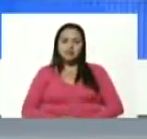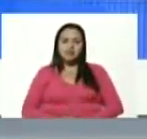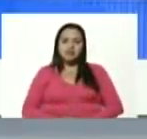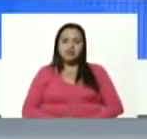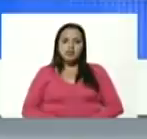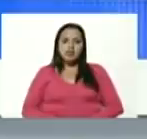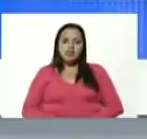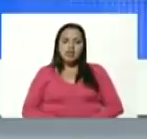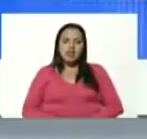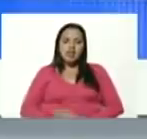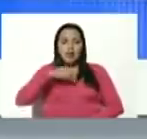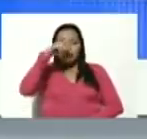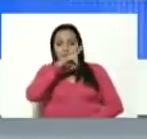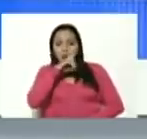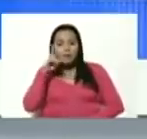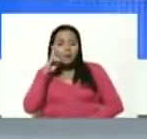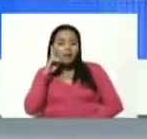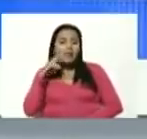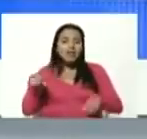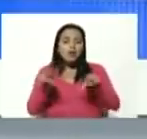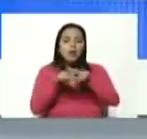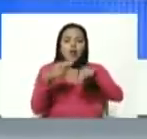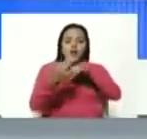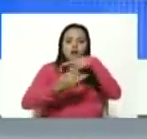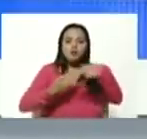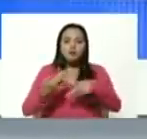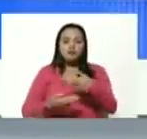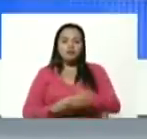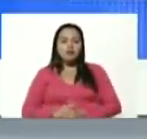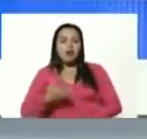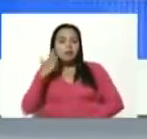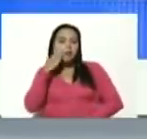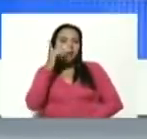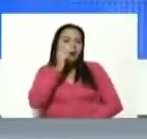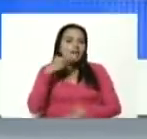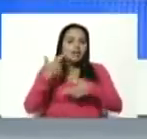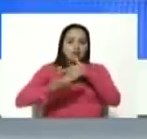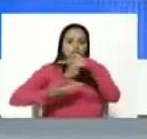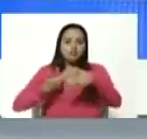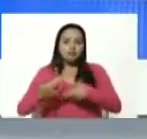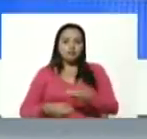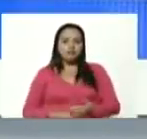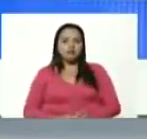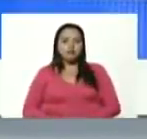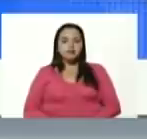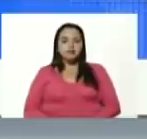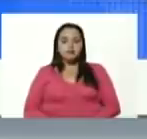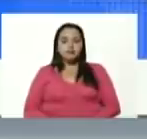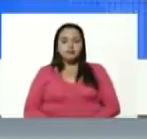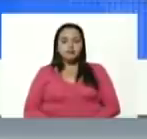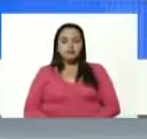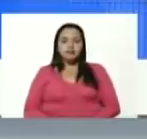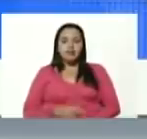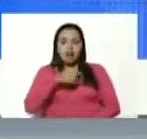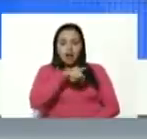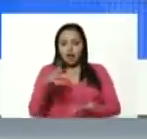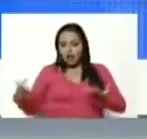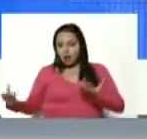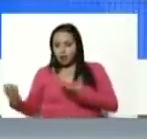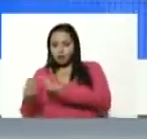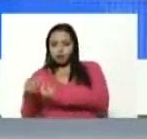y la madre, que es la revolución. Padre y madre, revolución. Ahí al lado de